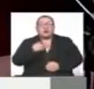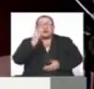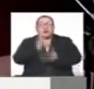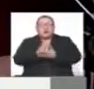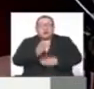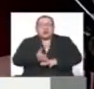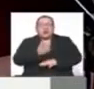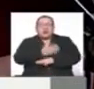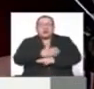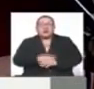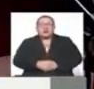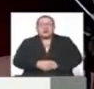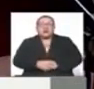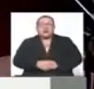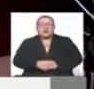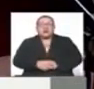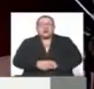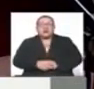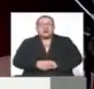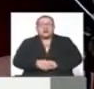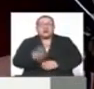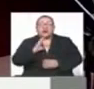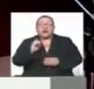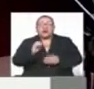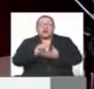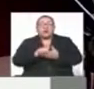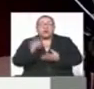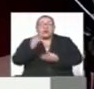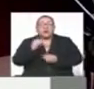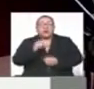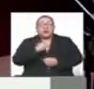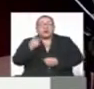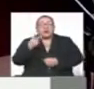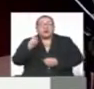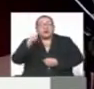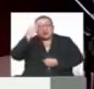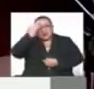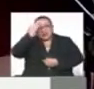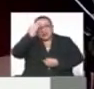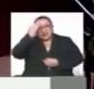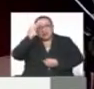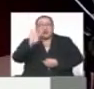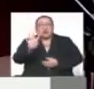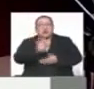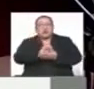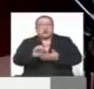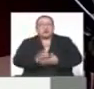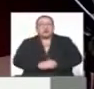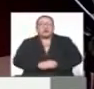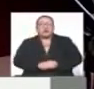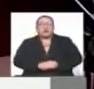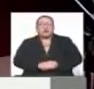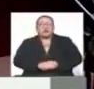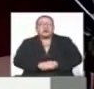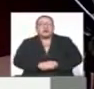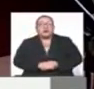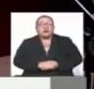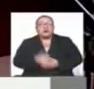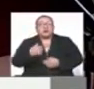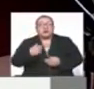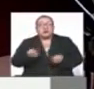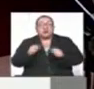propios congresistas que se deprimen cada vez que sale una encuesta de aprobación del poder legislativo en este